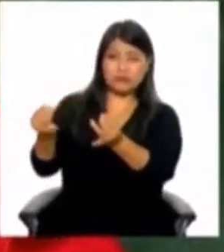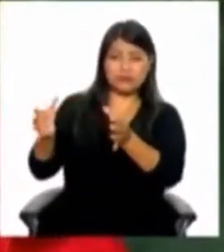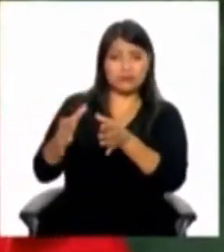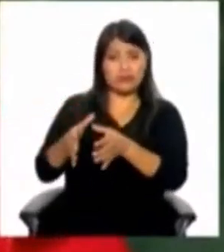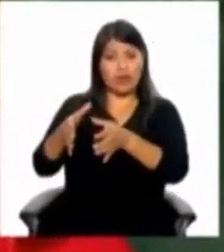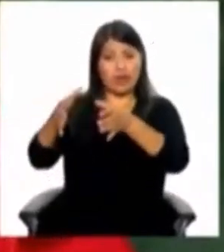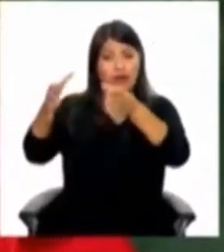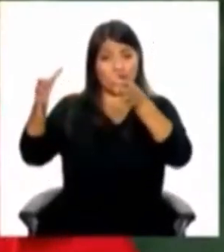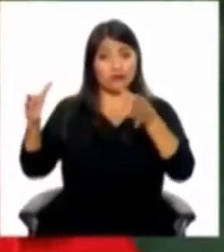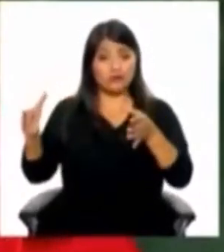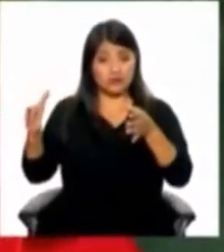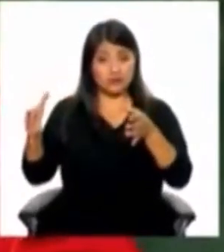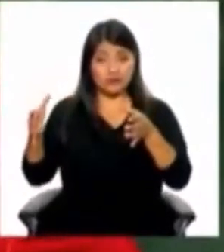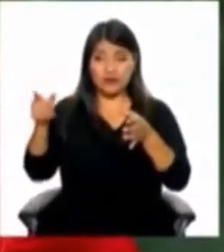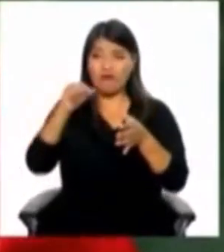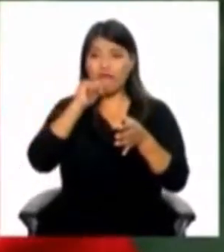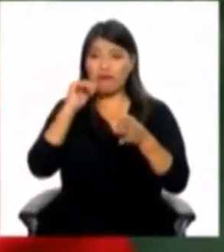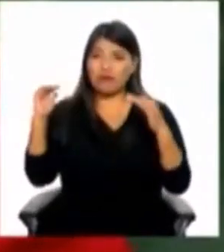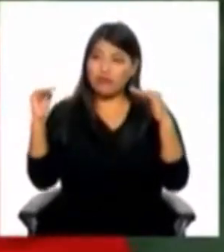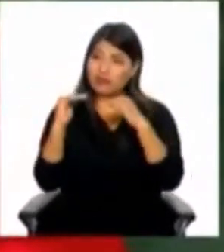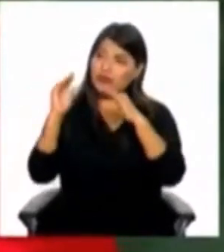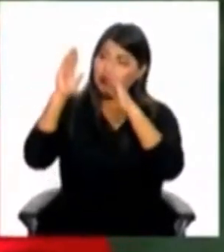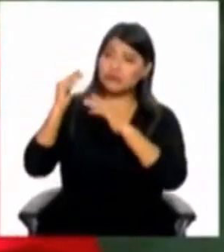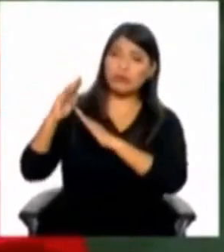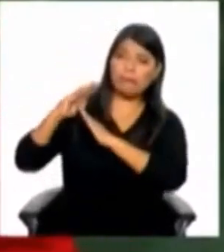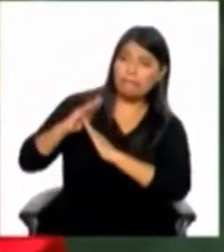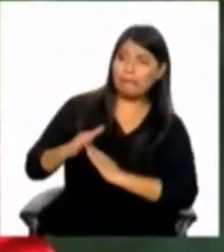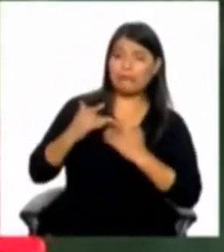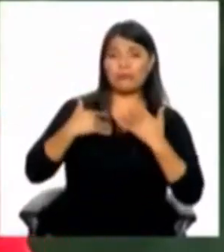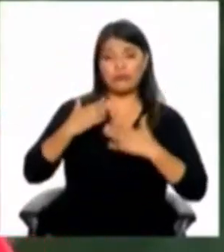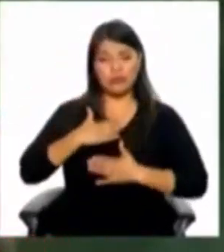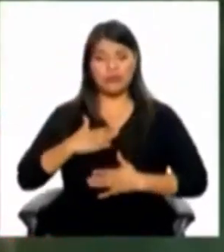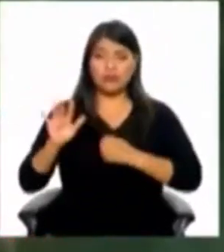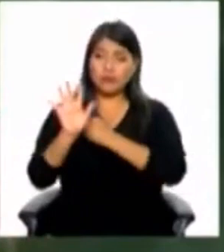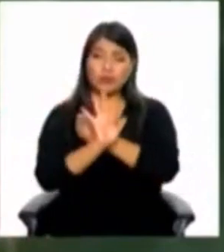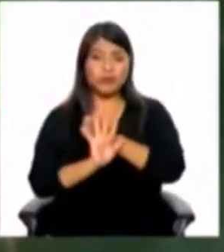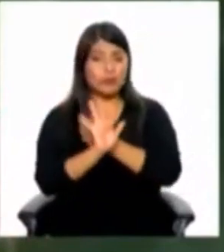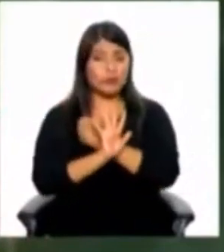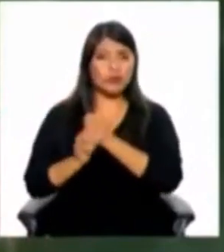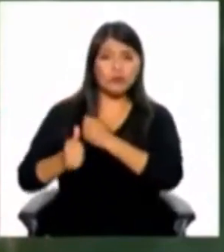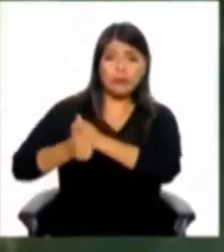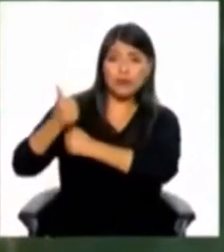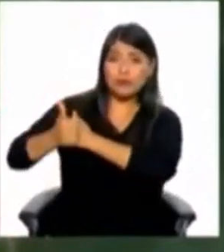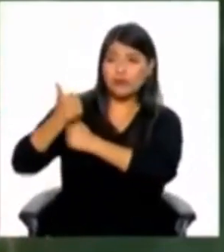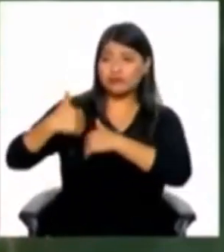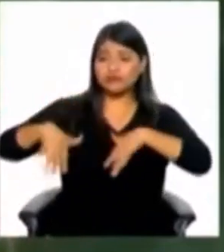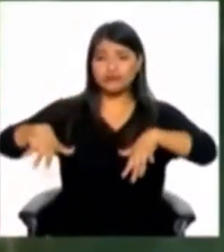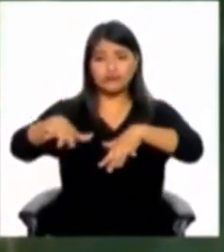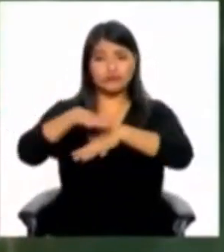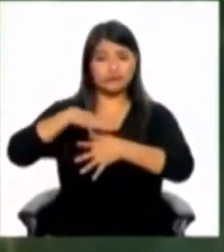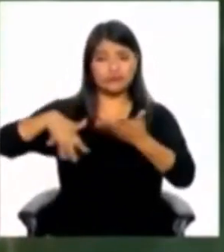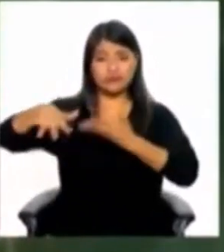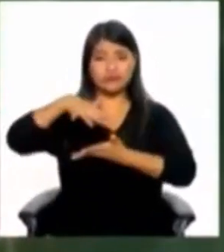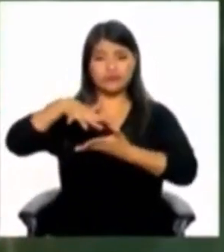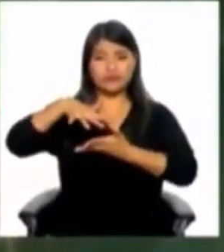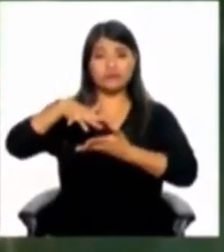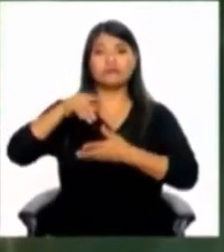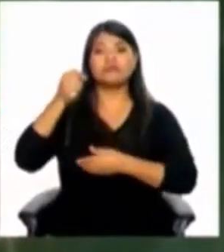y de la democracia, afectando el desarrollo y el bienestar de nuestros ciudadanos. Por